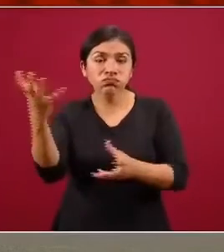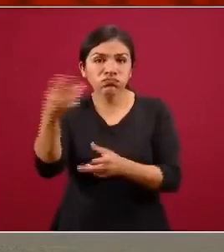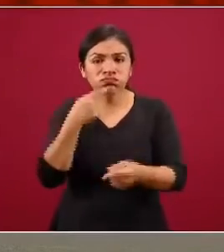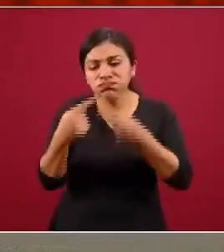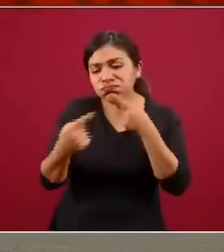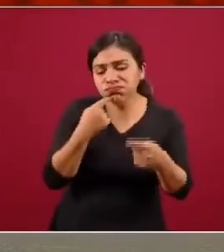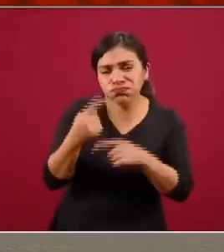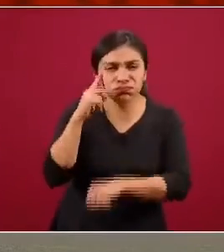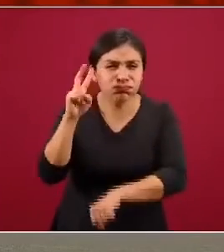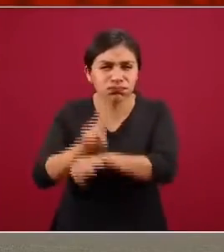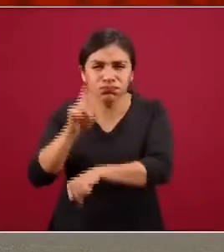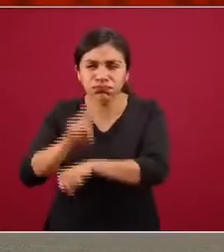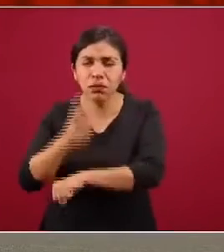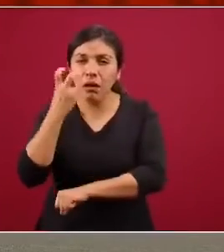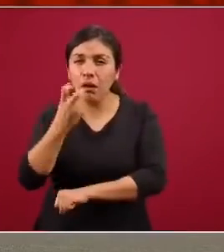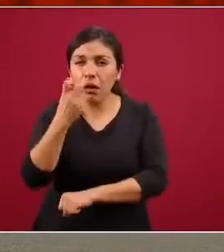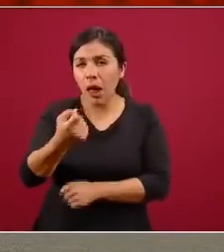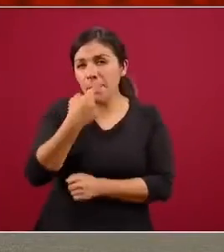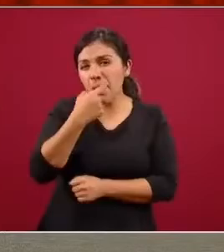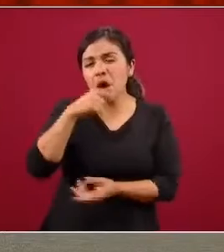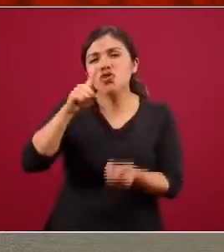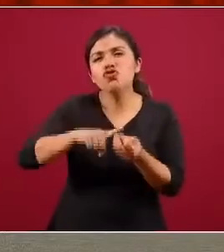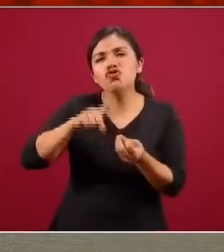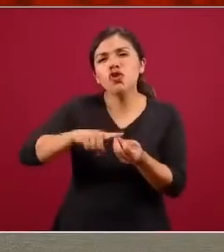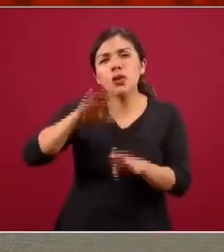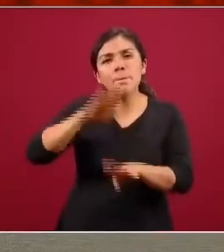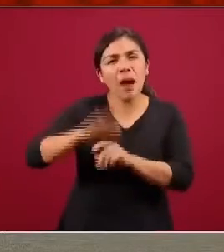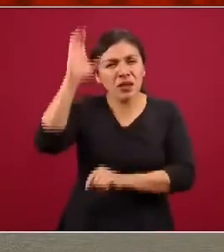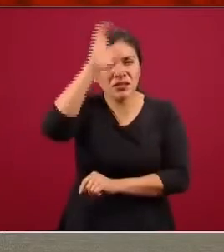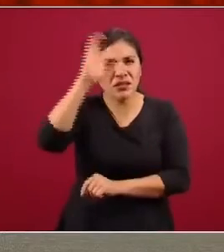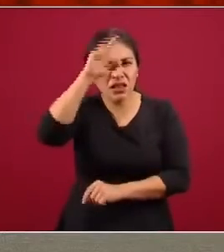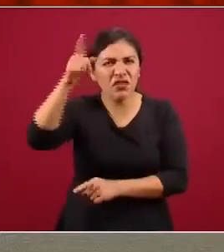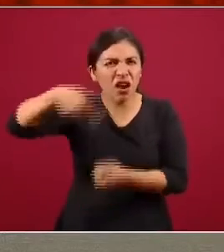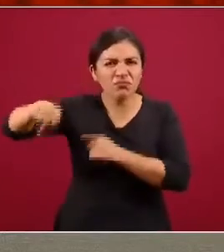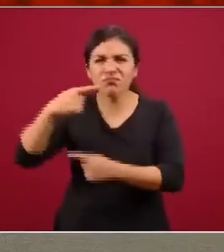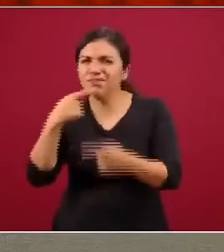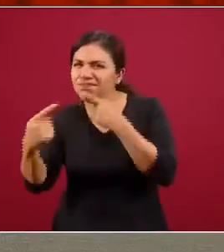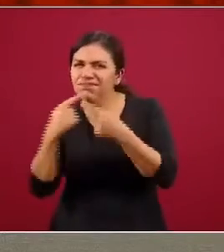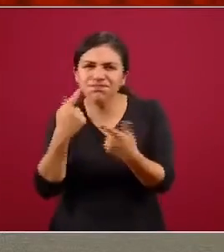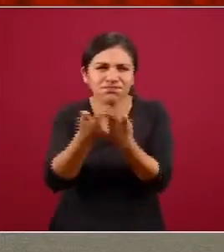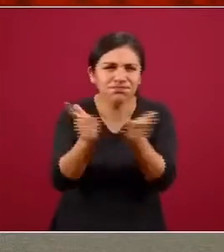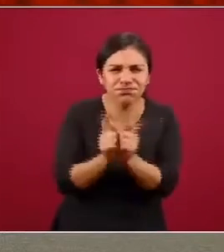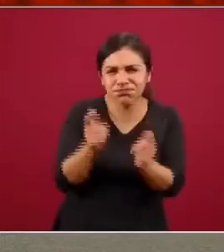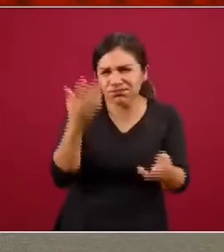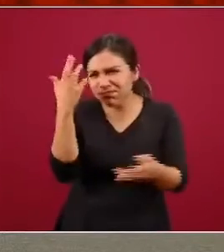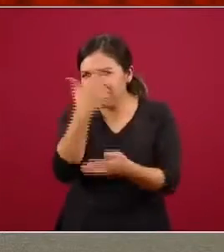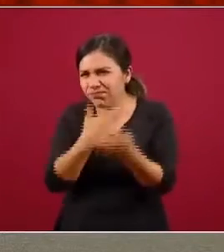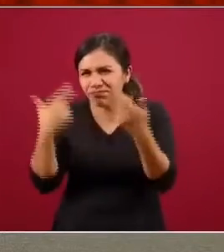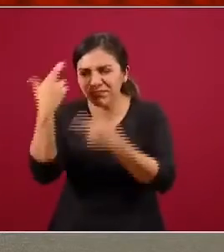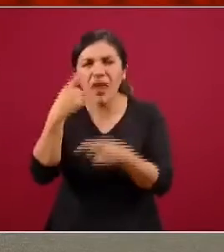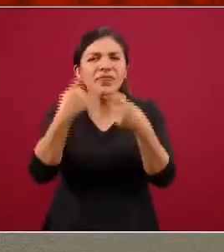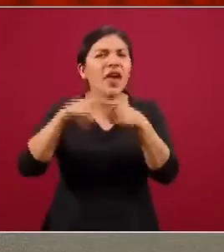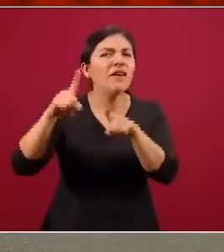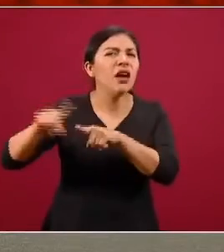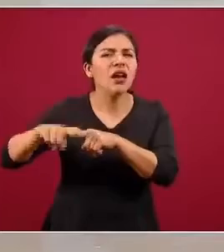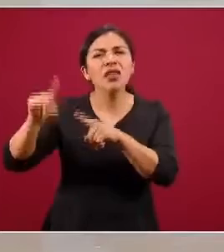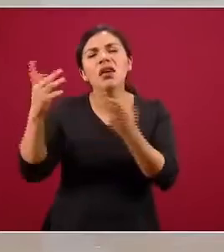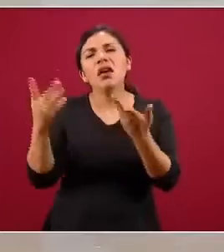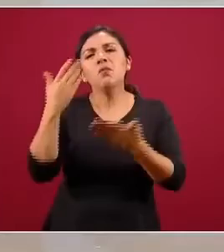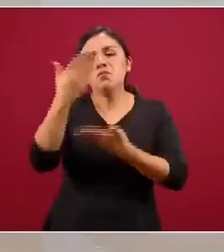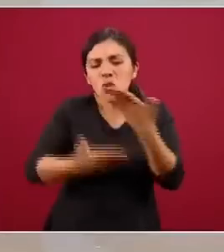puntual en este componente, es decir, donde se concentran todos estos científicos, todos estos especialistas, a las